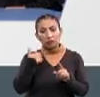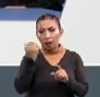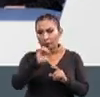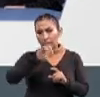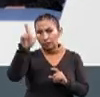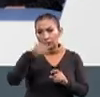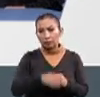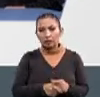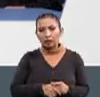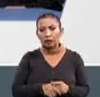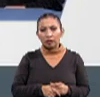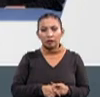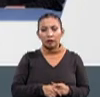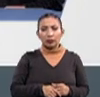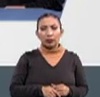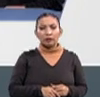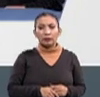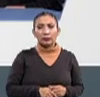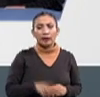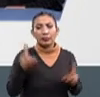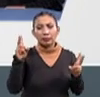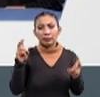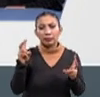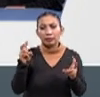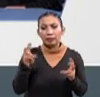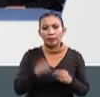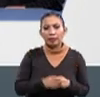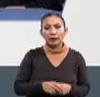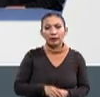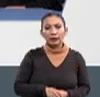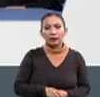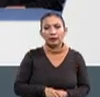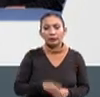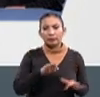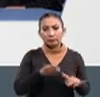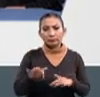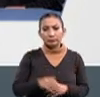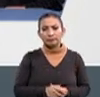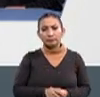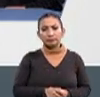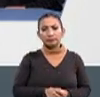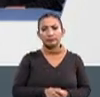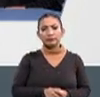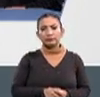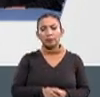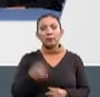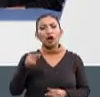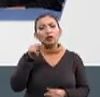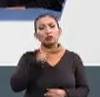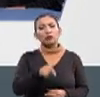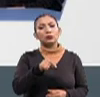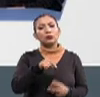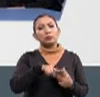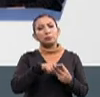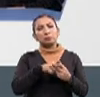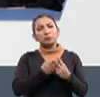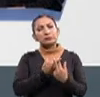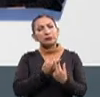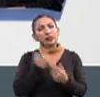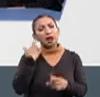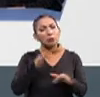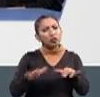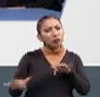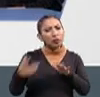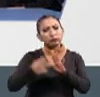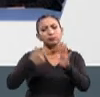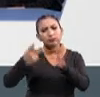eres una profesional, sí, obviamente, en tema del piano. Pero empezaste pues ya a tocar de